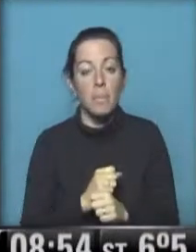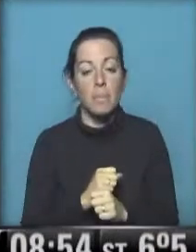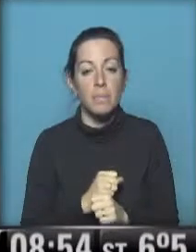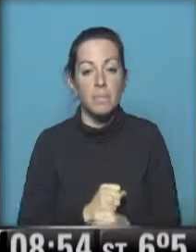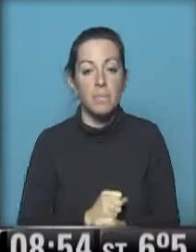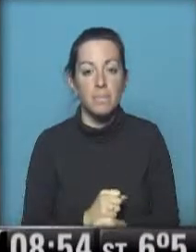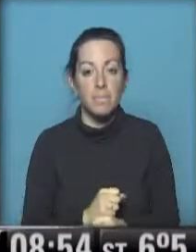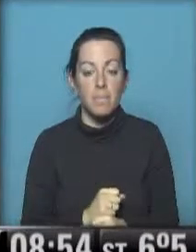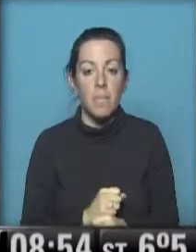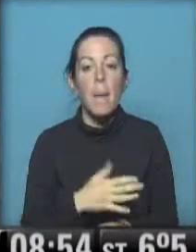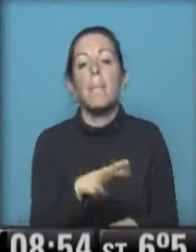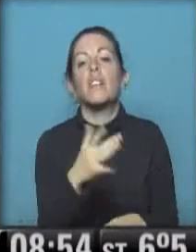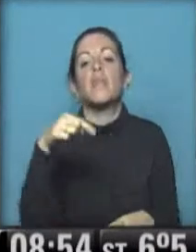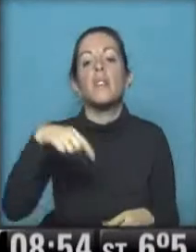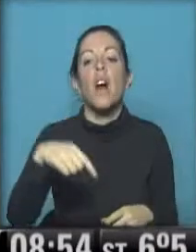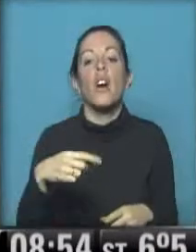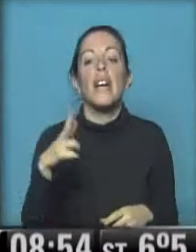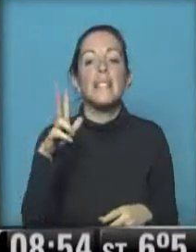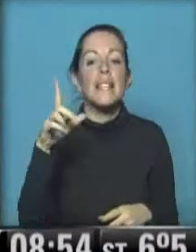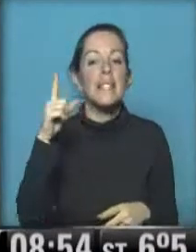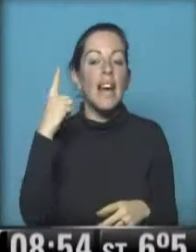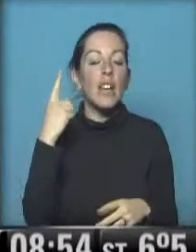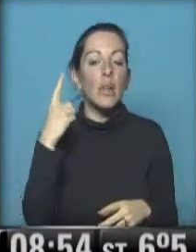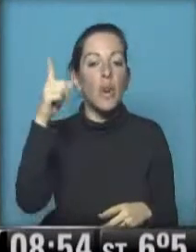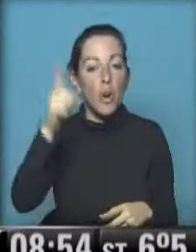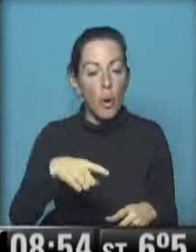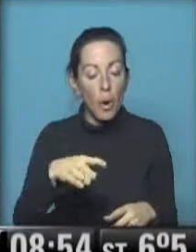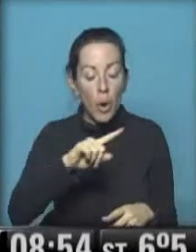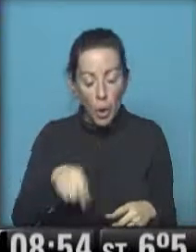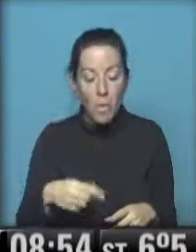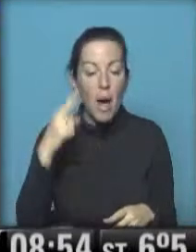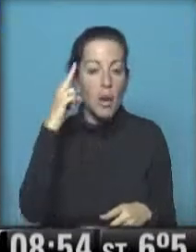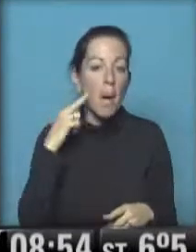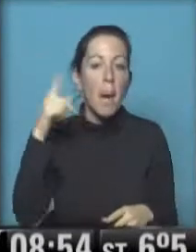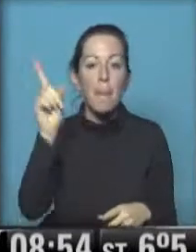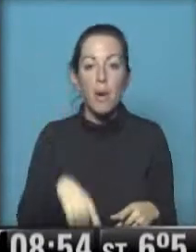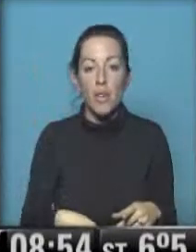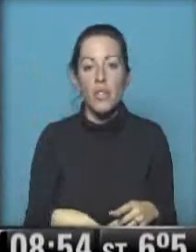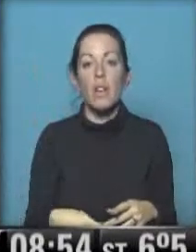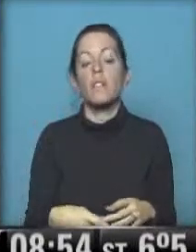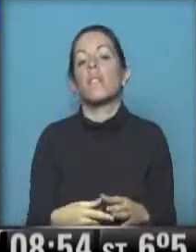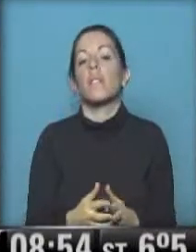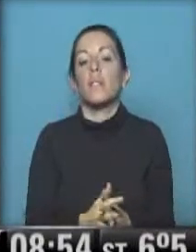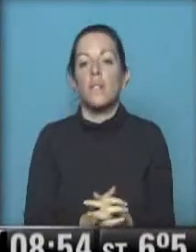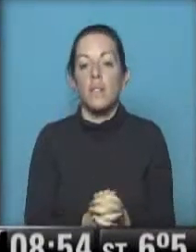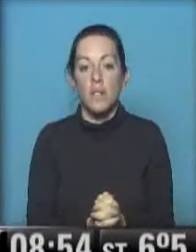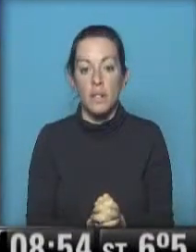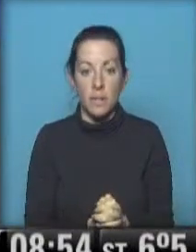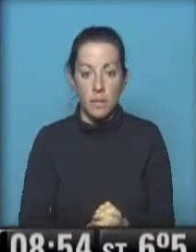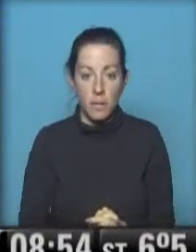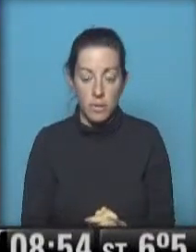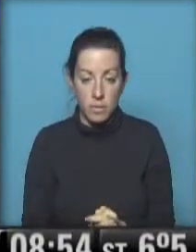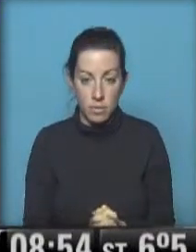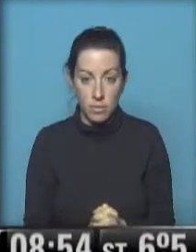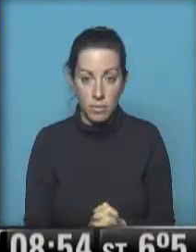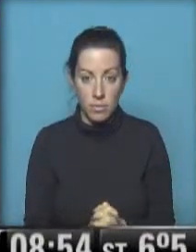hasta 31,9 por ciento es un poquito por debajo de la tercera parte de quienes